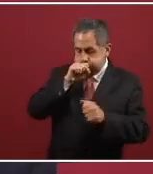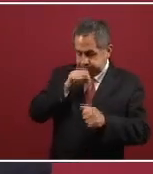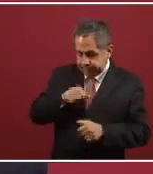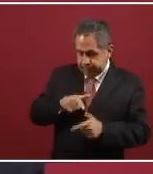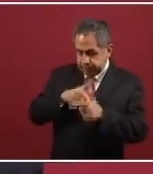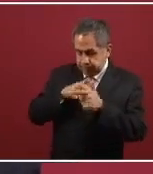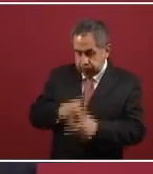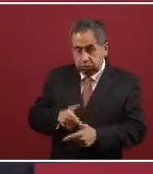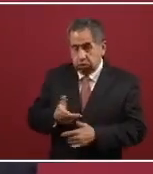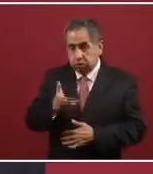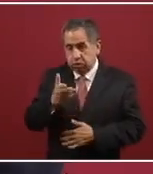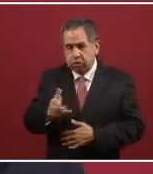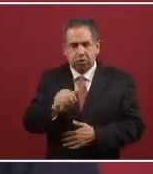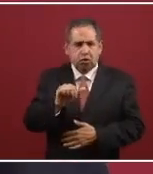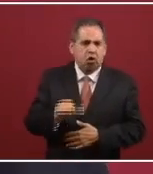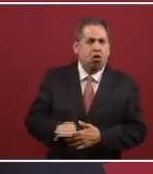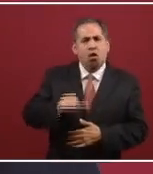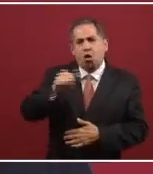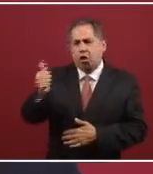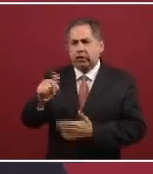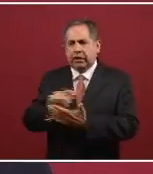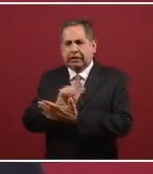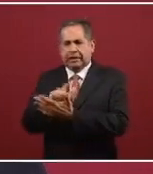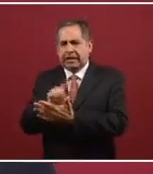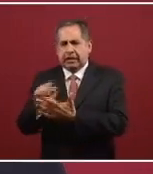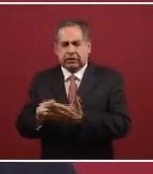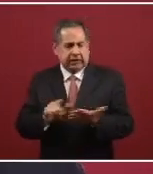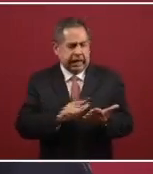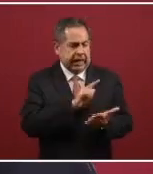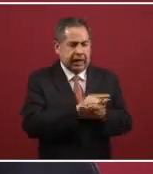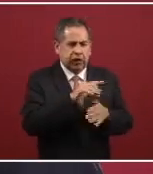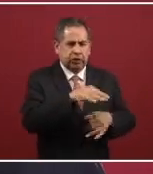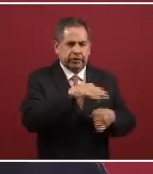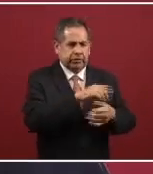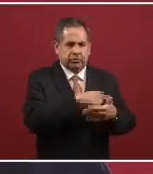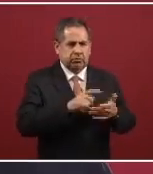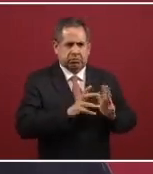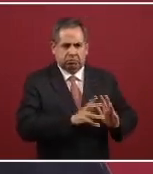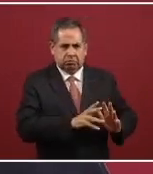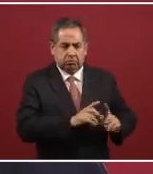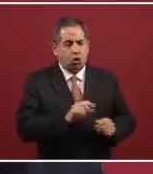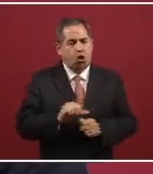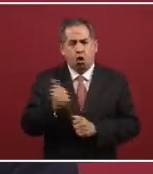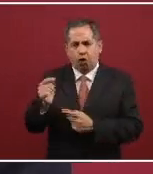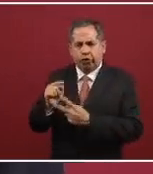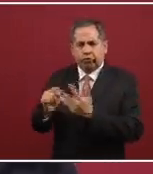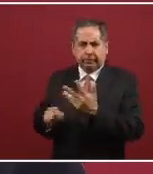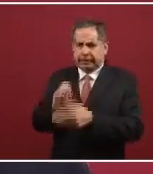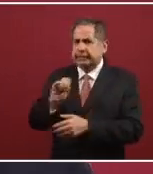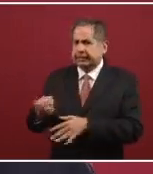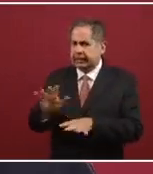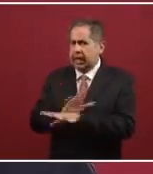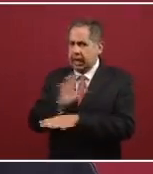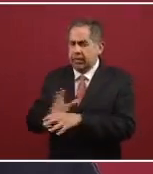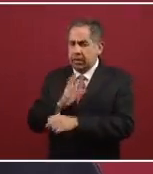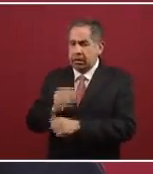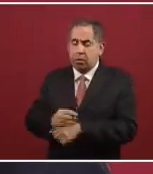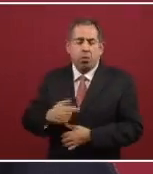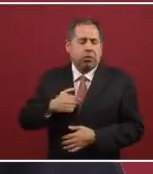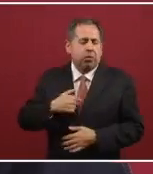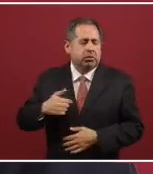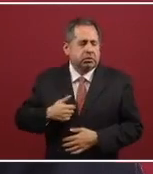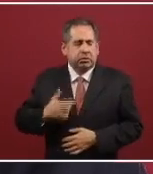eran otras las leyes que se necesitaban cambiar. Por ejemplo, me